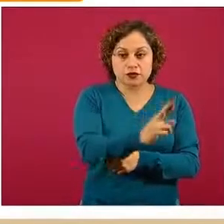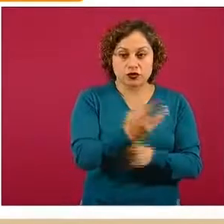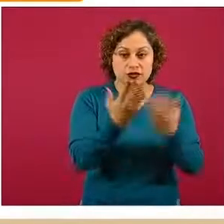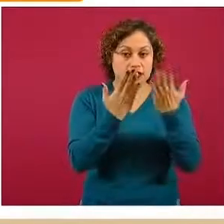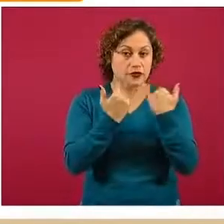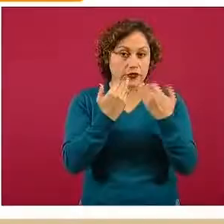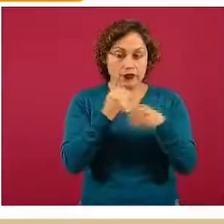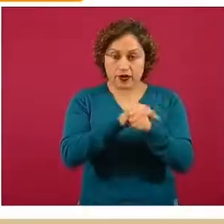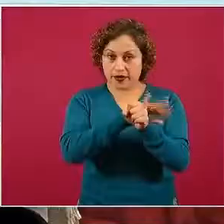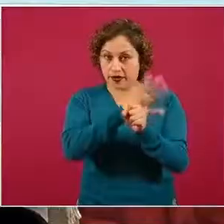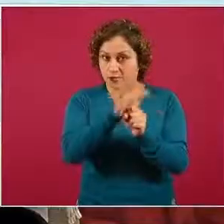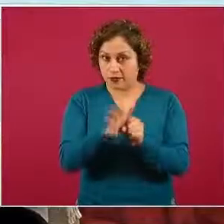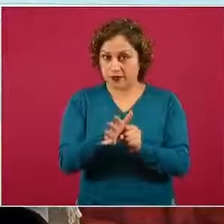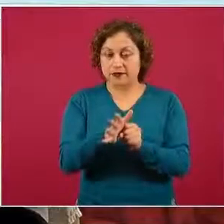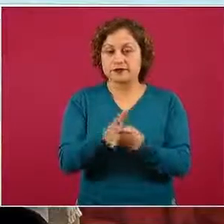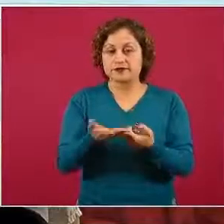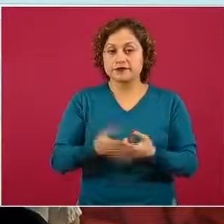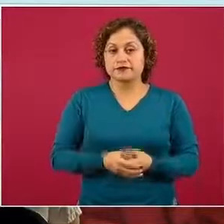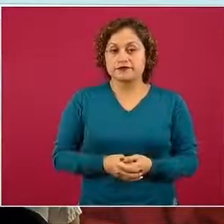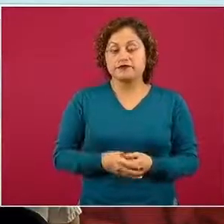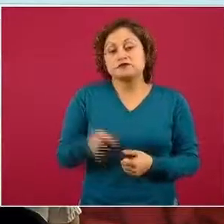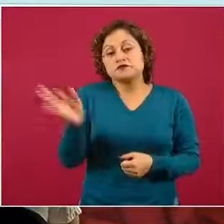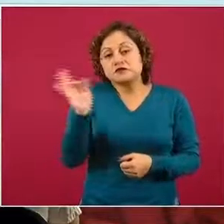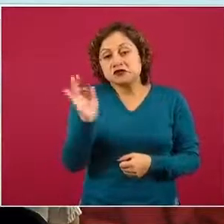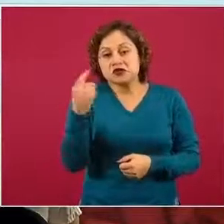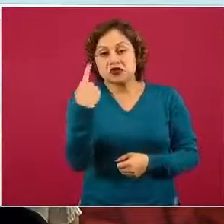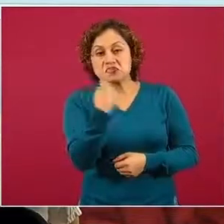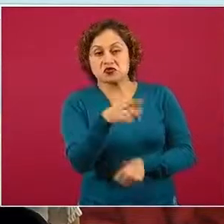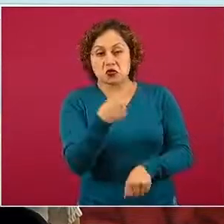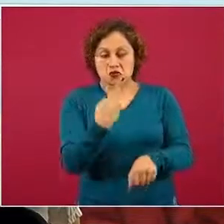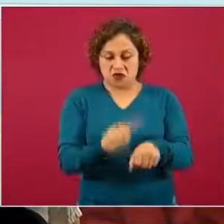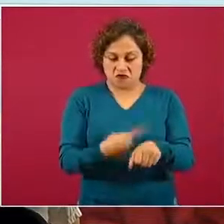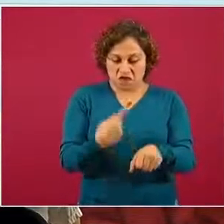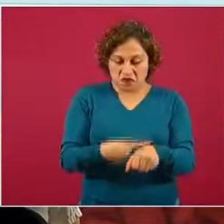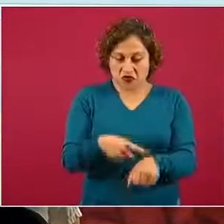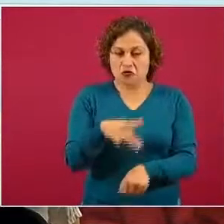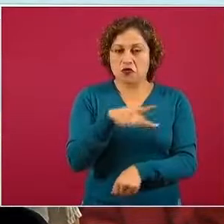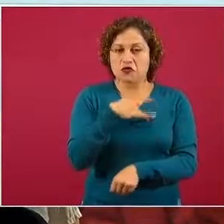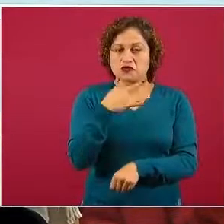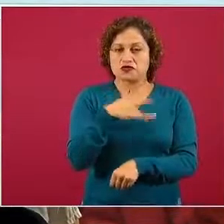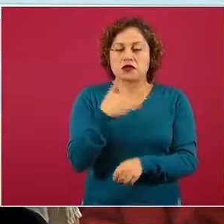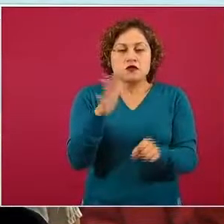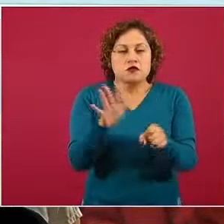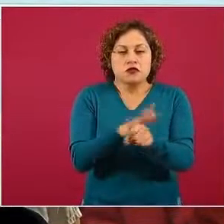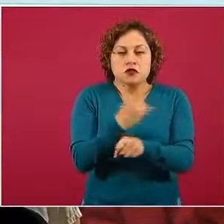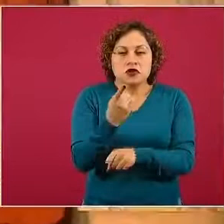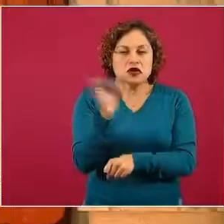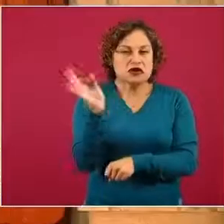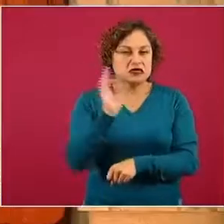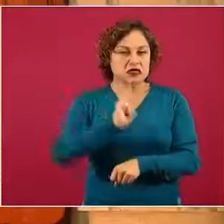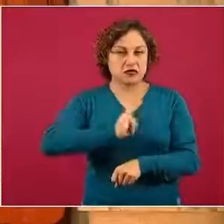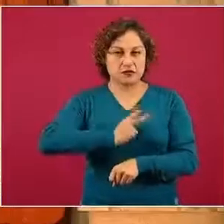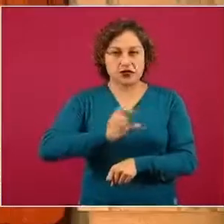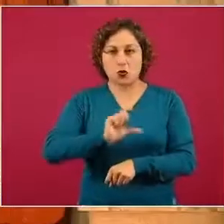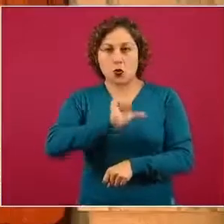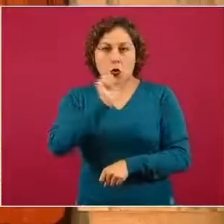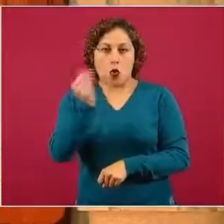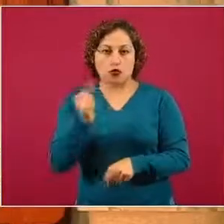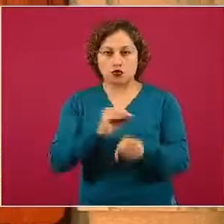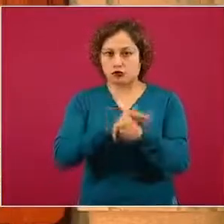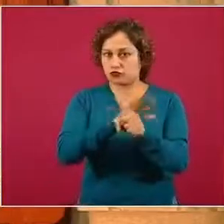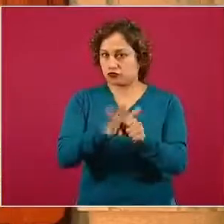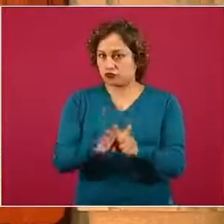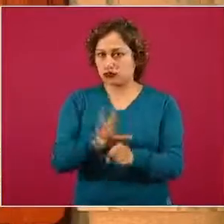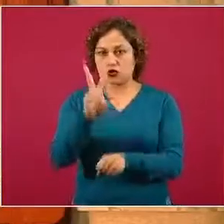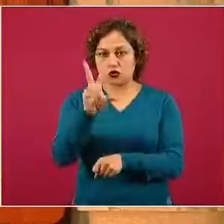COVID-19. Muy probablemente su infección respiratoria puede haberse debido a otro virus respiratorio, a lo mejor en